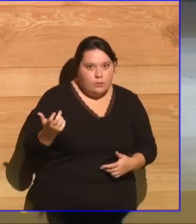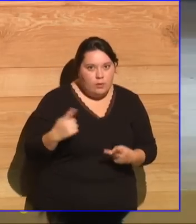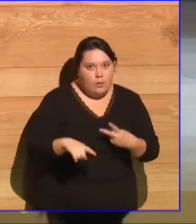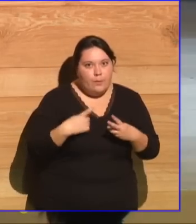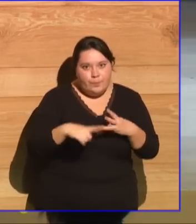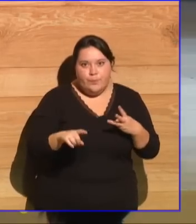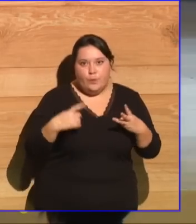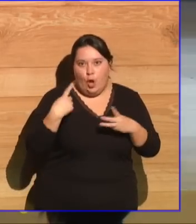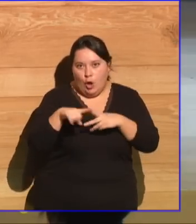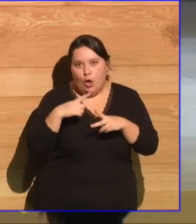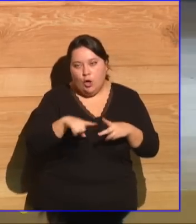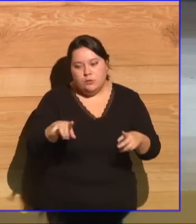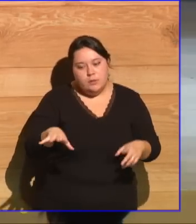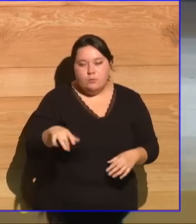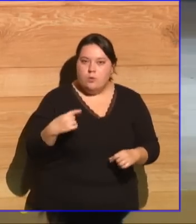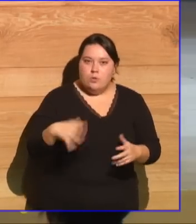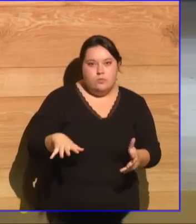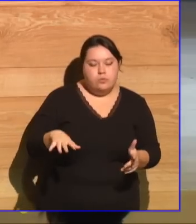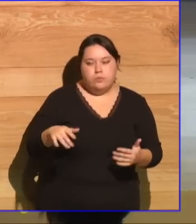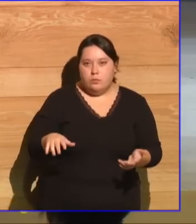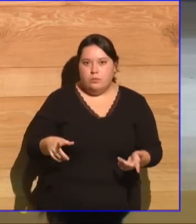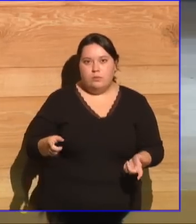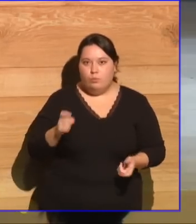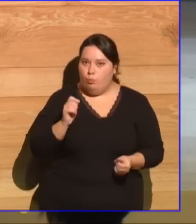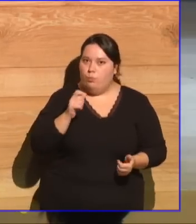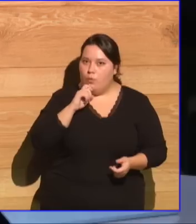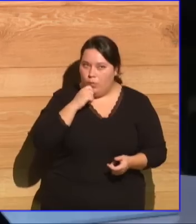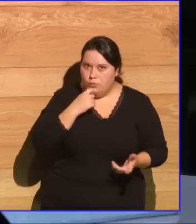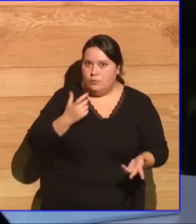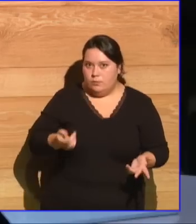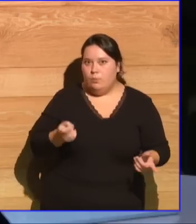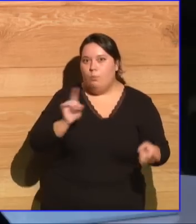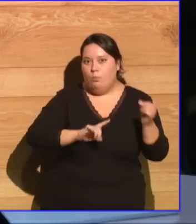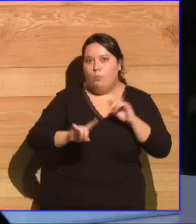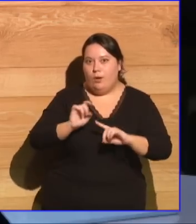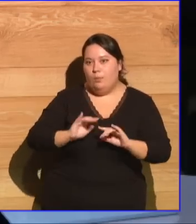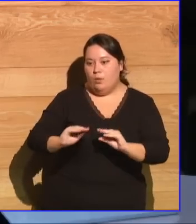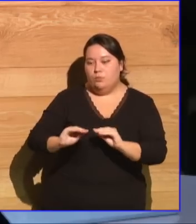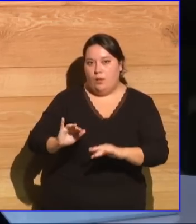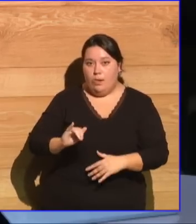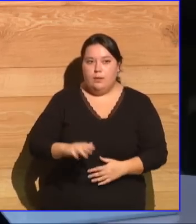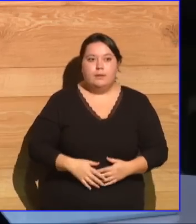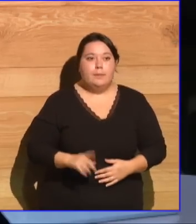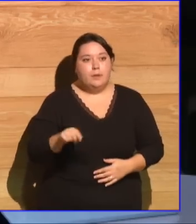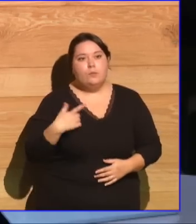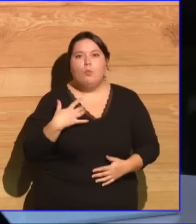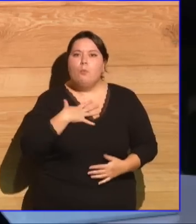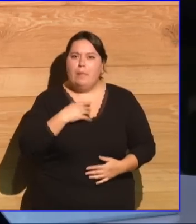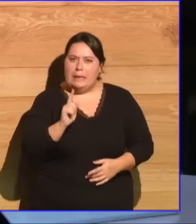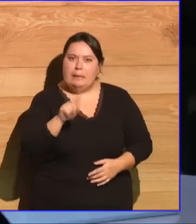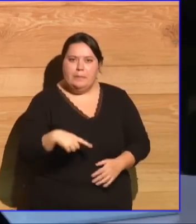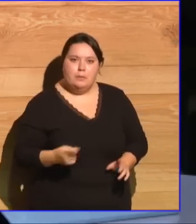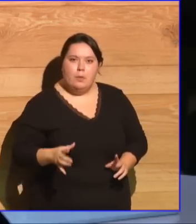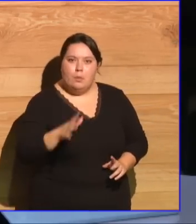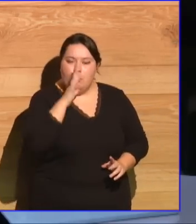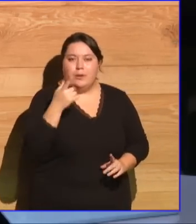propios tropos circulares de los que no hay quien le saque. Y, en fin, el niño tiene sus propios problemas. Y, en el fondo, esta es una opción muy valiente, porque podrías pensar,